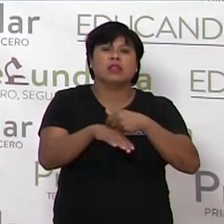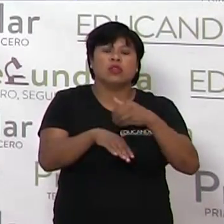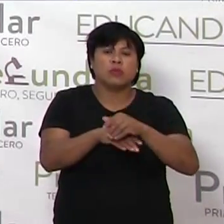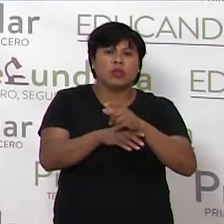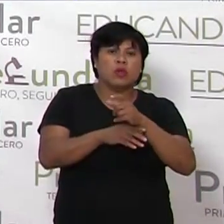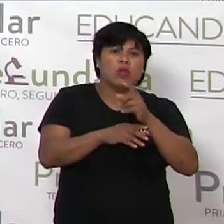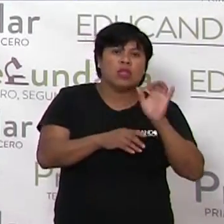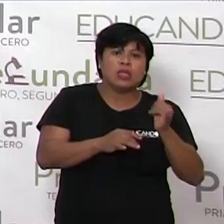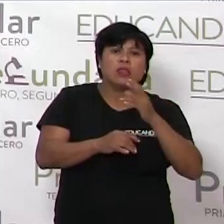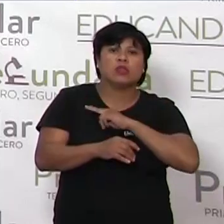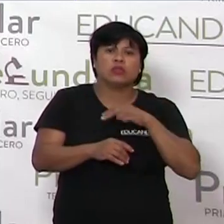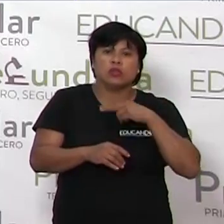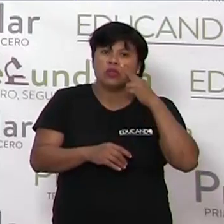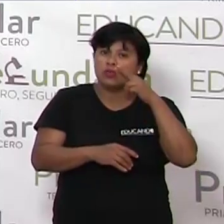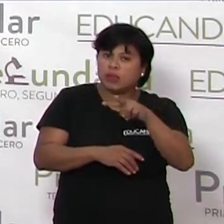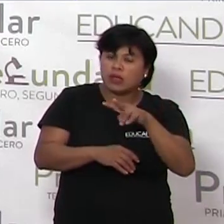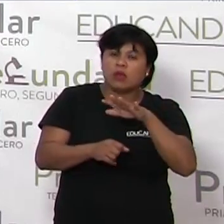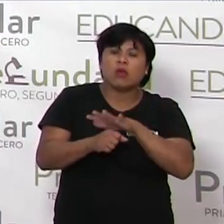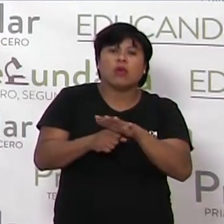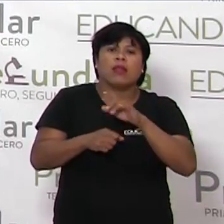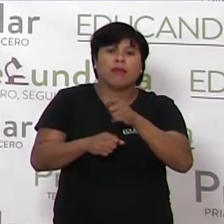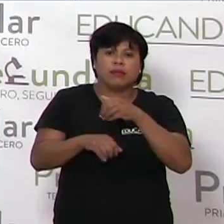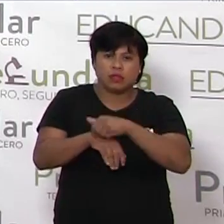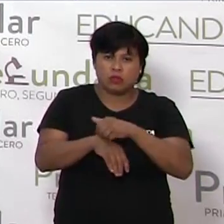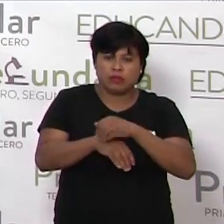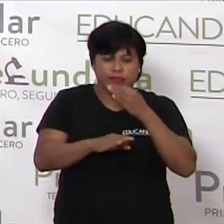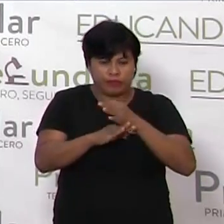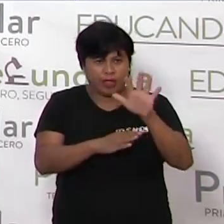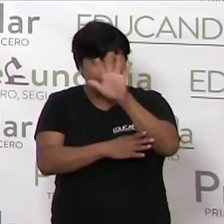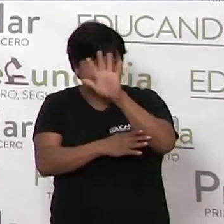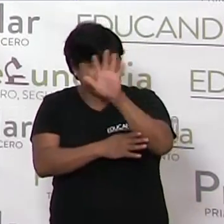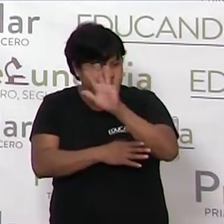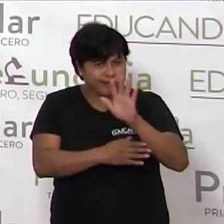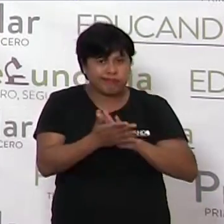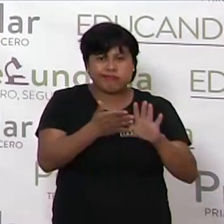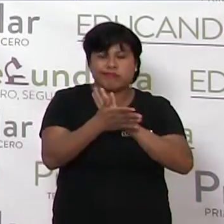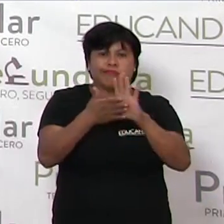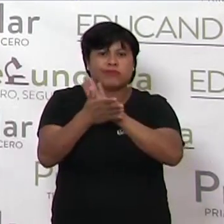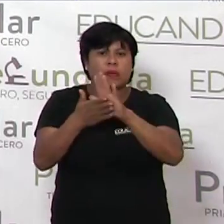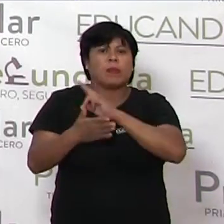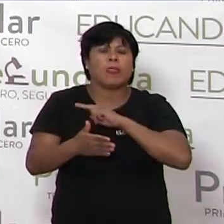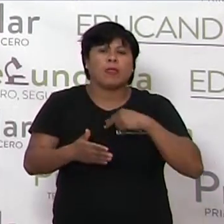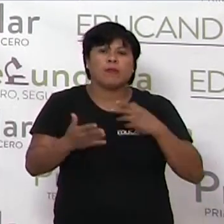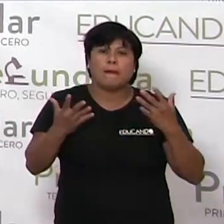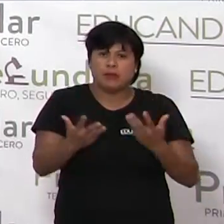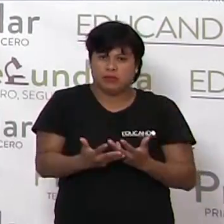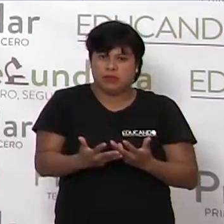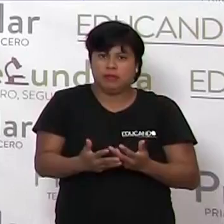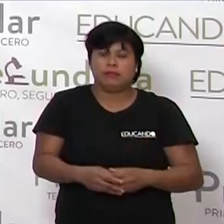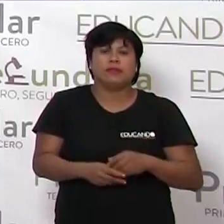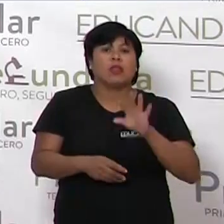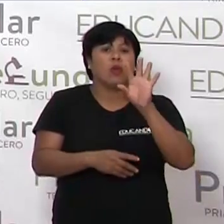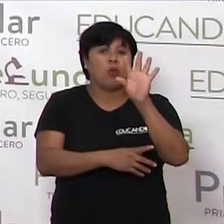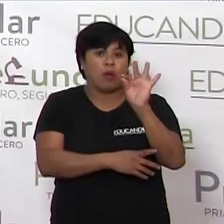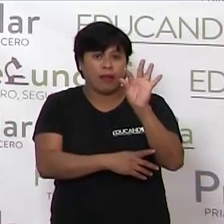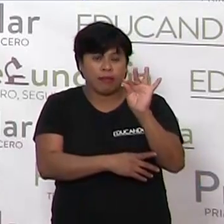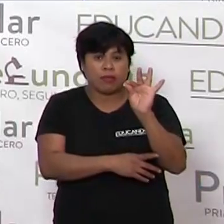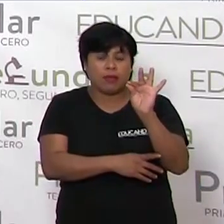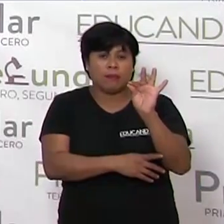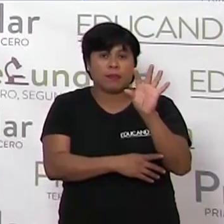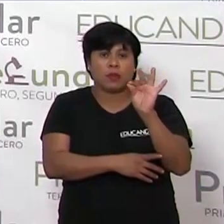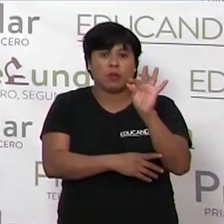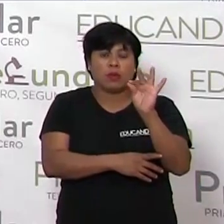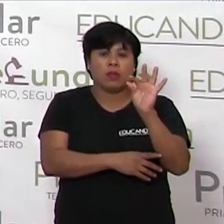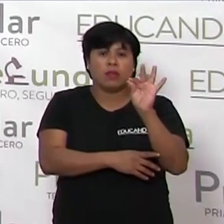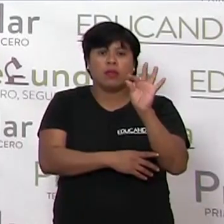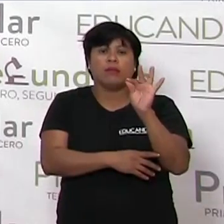es identificando el factor constante de proporcionalidad. Voy a borrar este algoritmo que tenemos acá y vamos a hacer el otro.